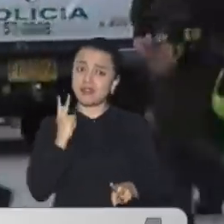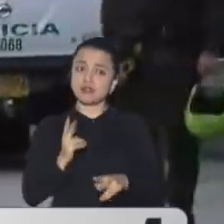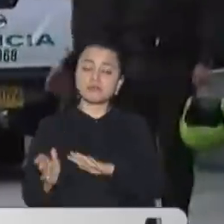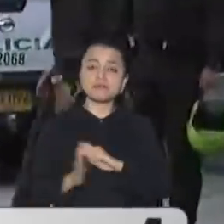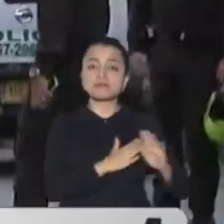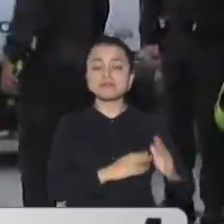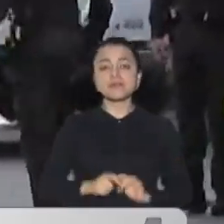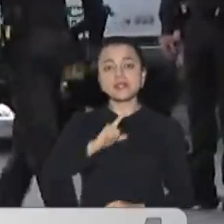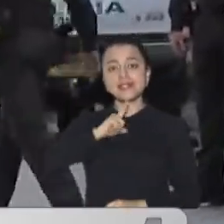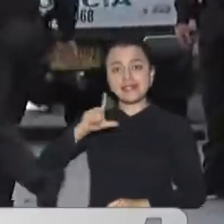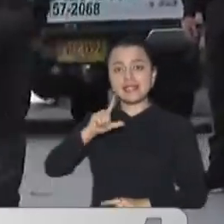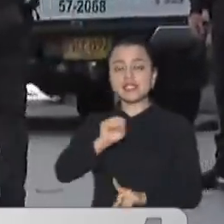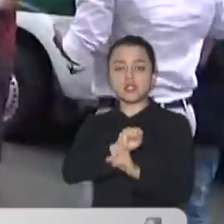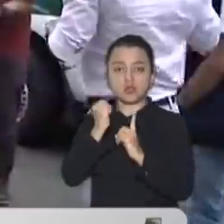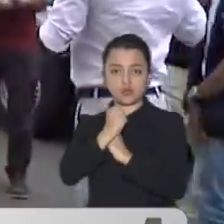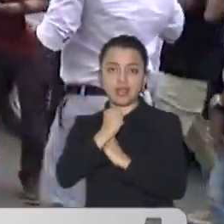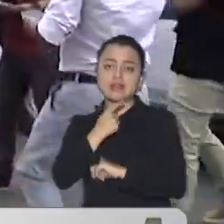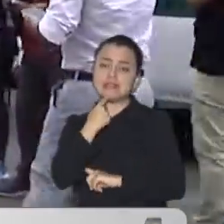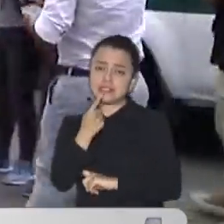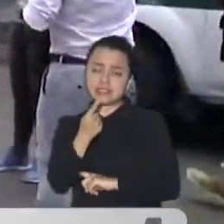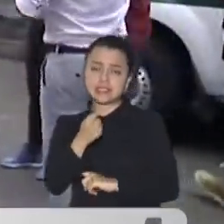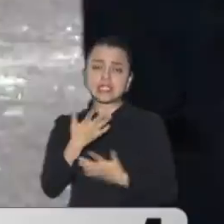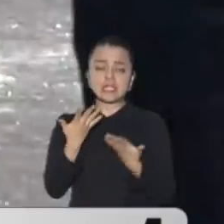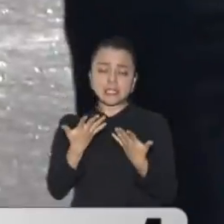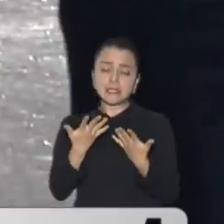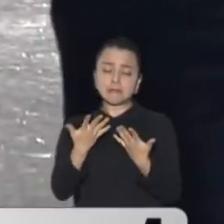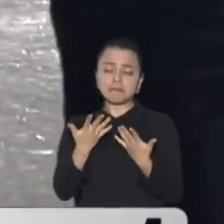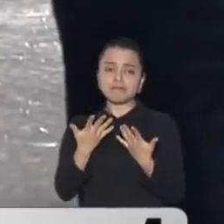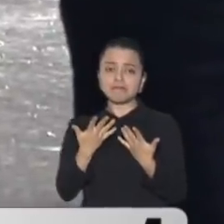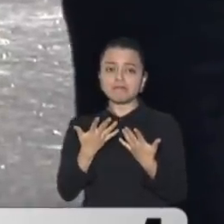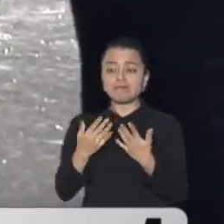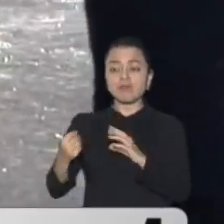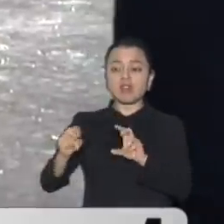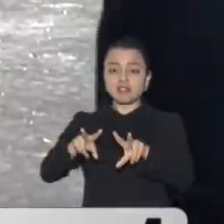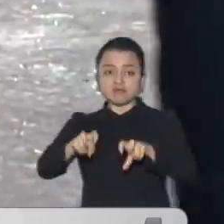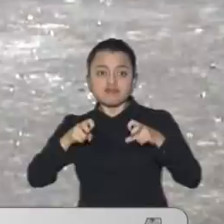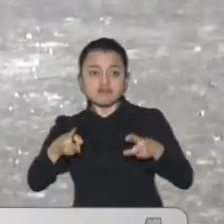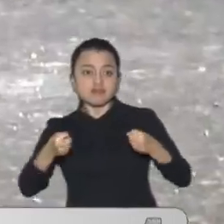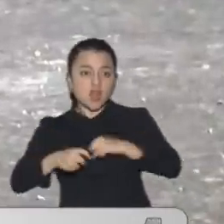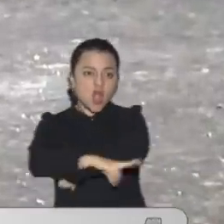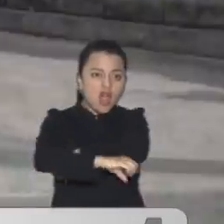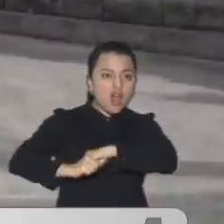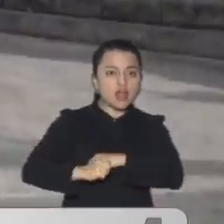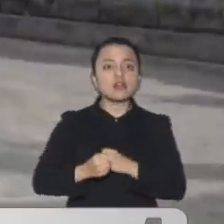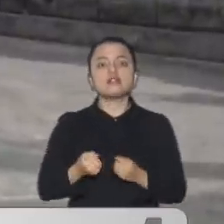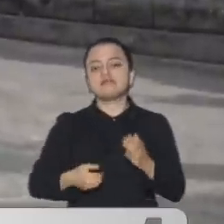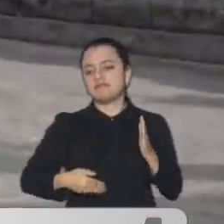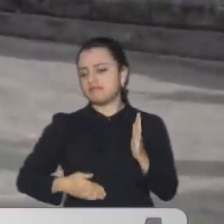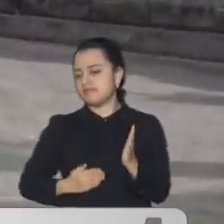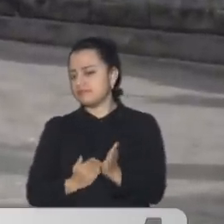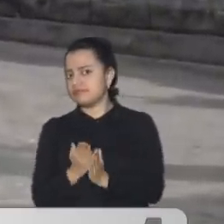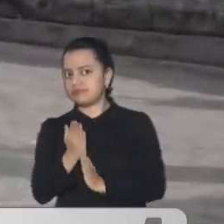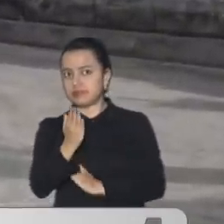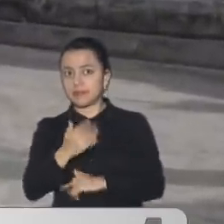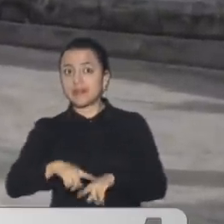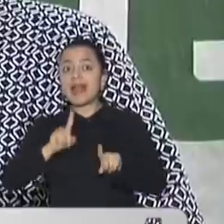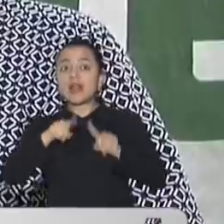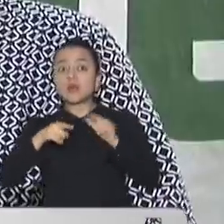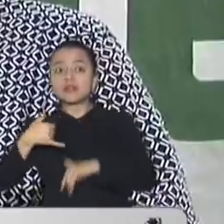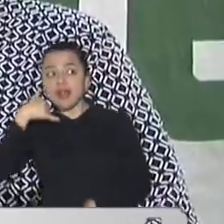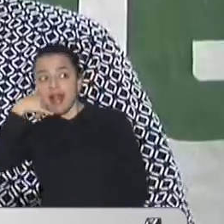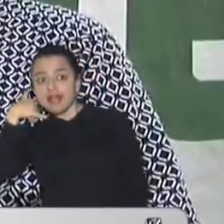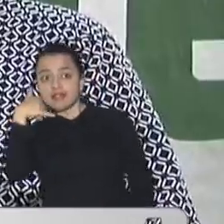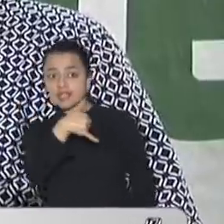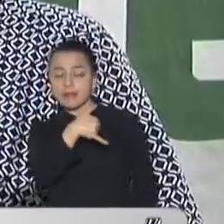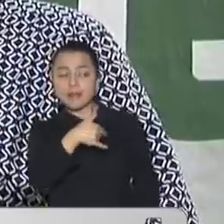que en los últimos 18 meses las extorsiones no paran. En uno de los casos los llaman a pedirles unas sumas